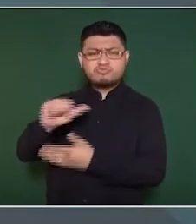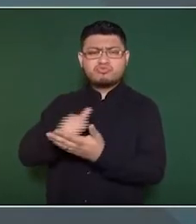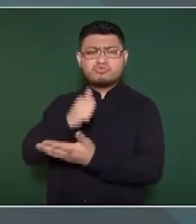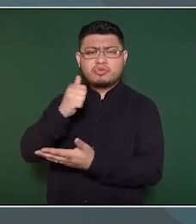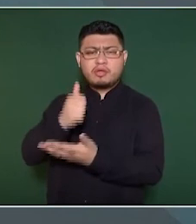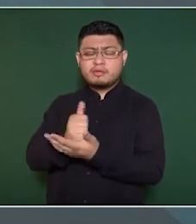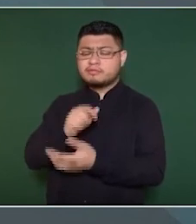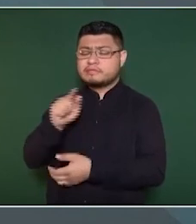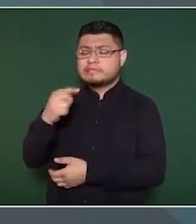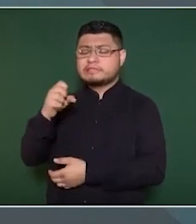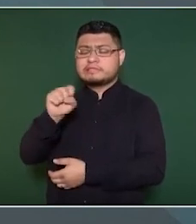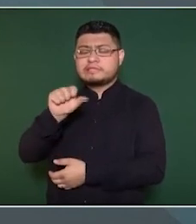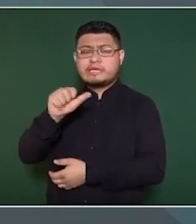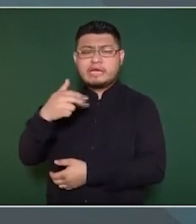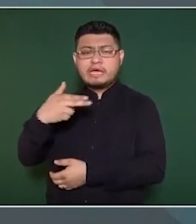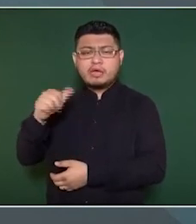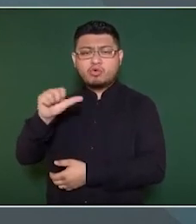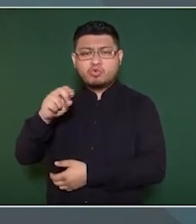Hidalgo,